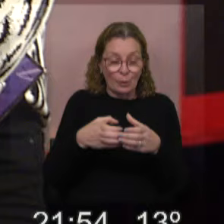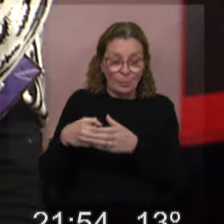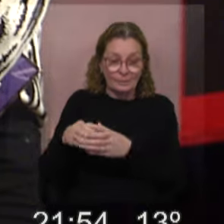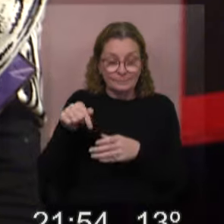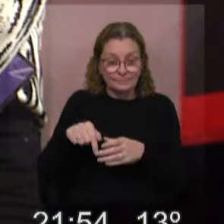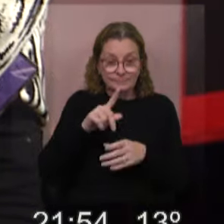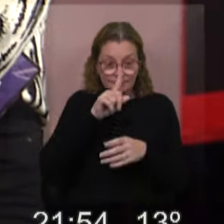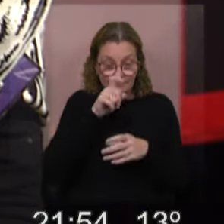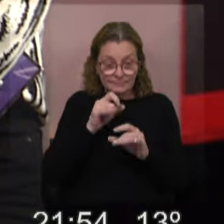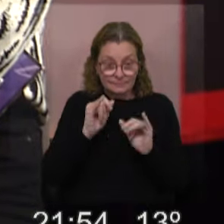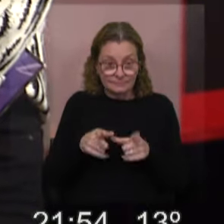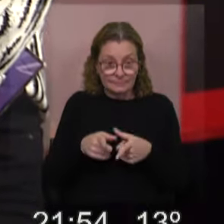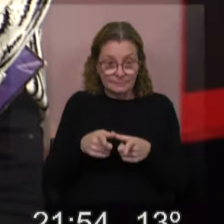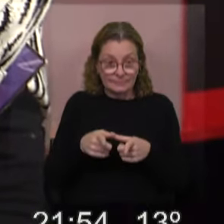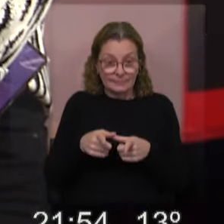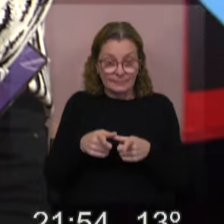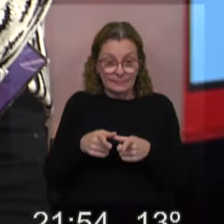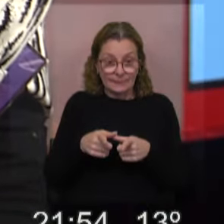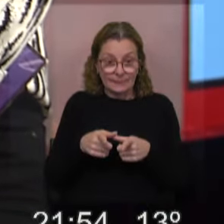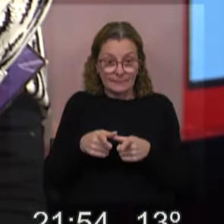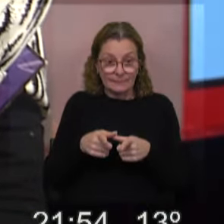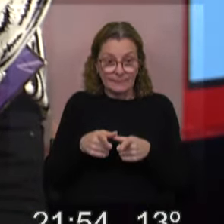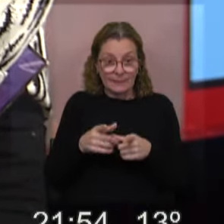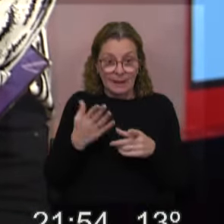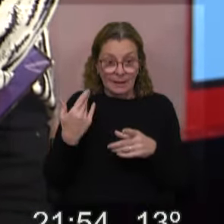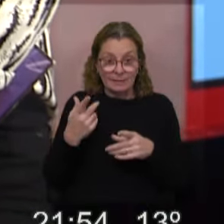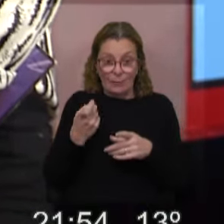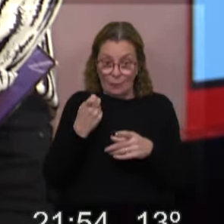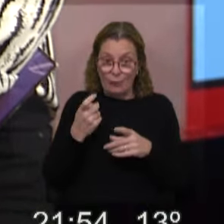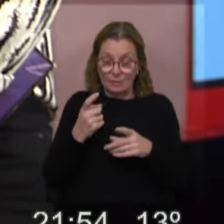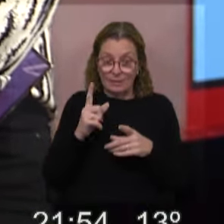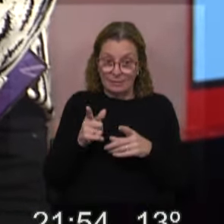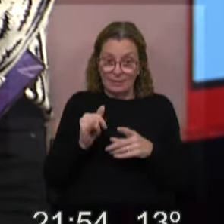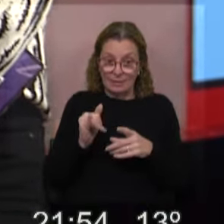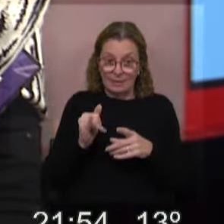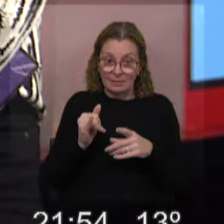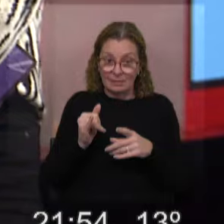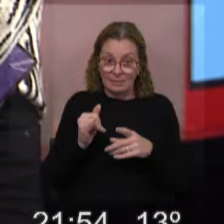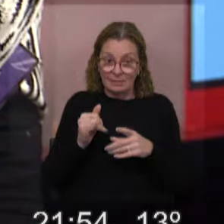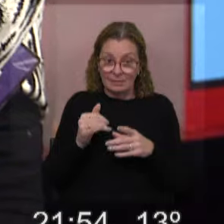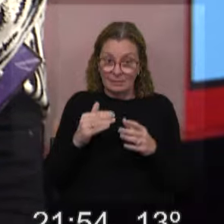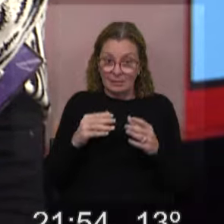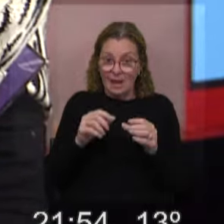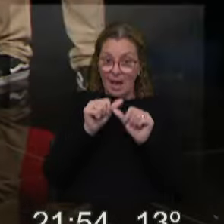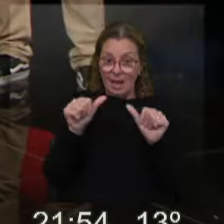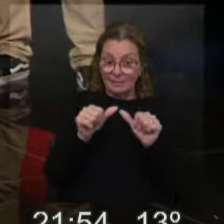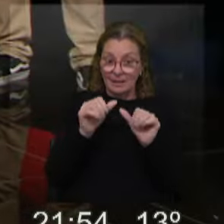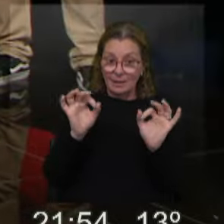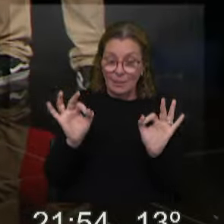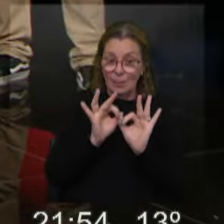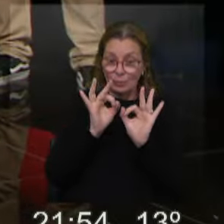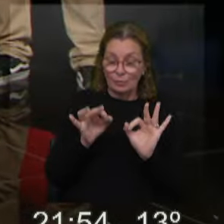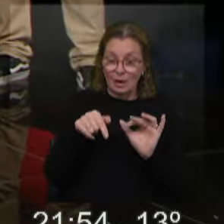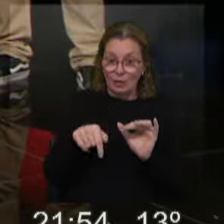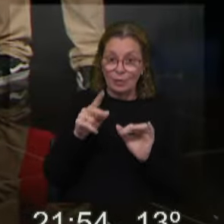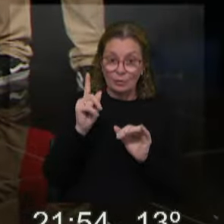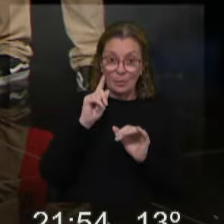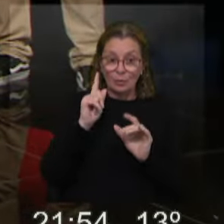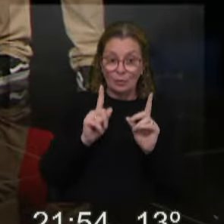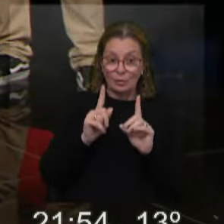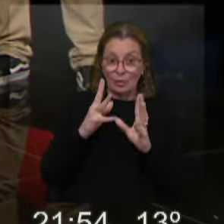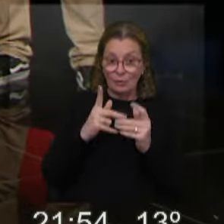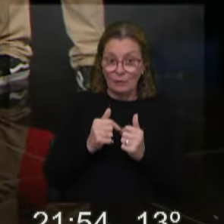de Montevideo tuvieron una impronta fuerte a la hora de componer las canciones que hoy estamos escuchando, de alguna